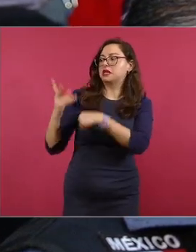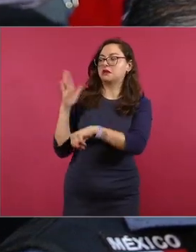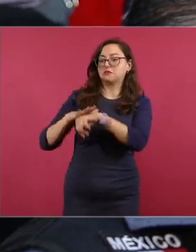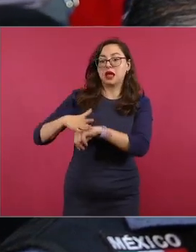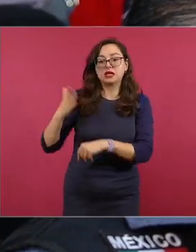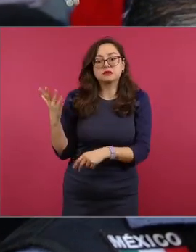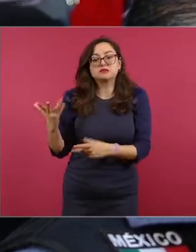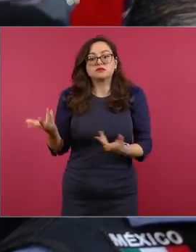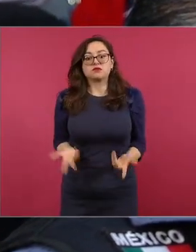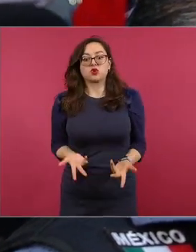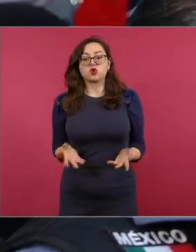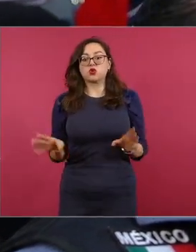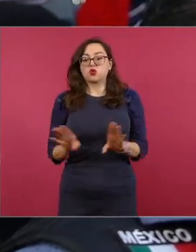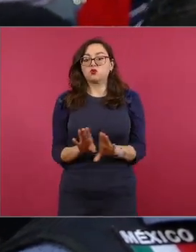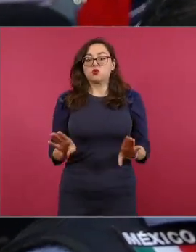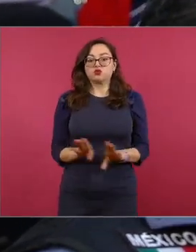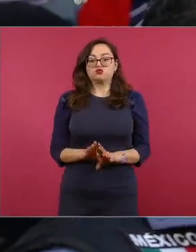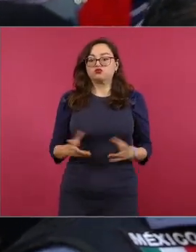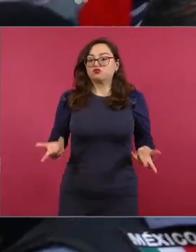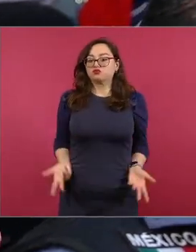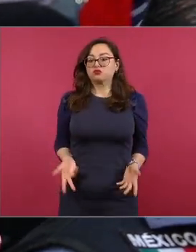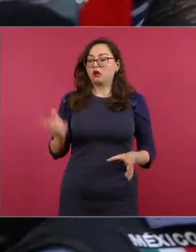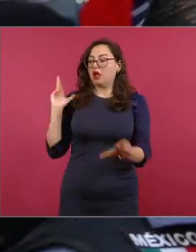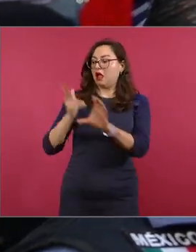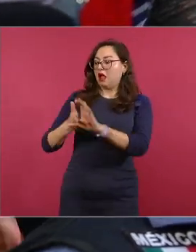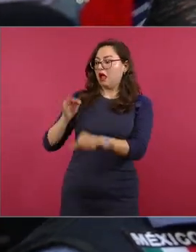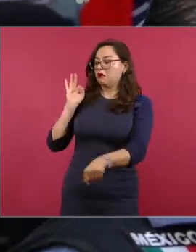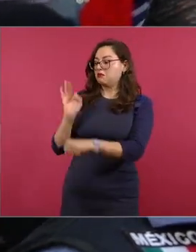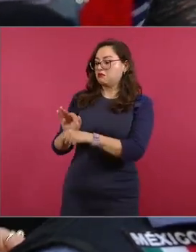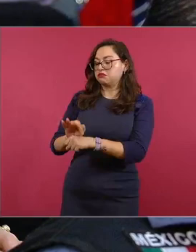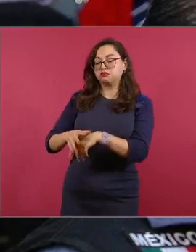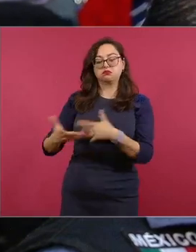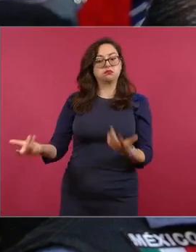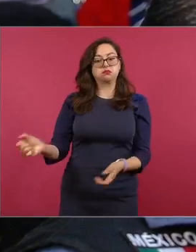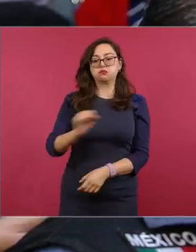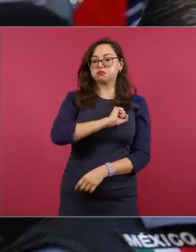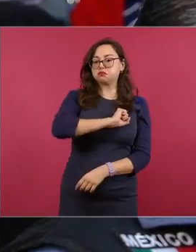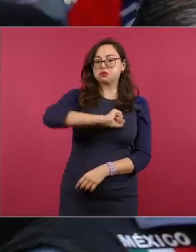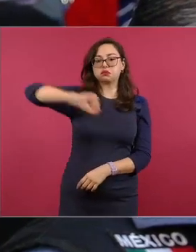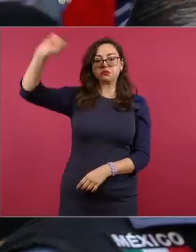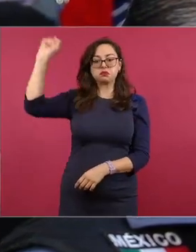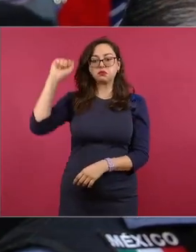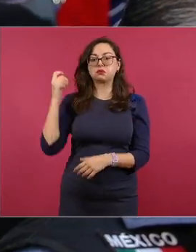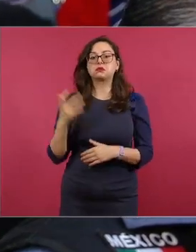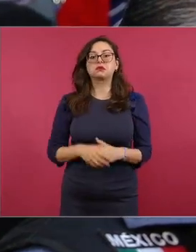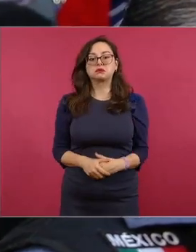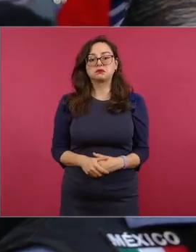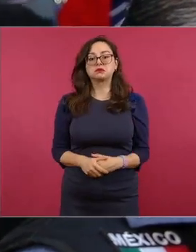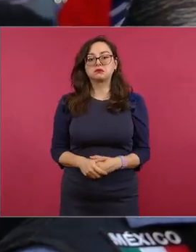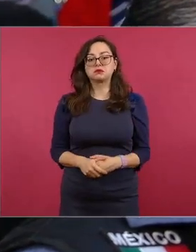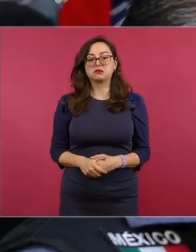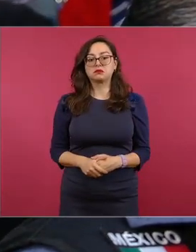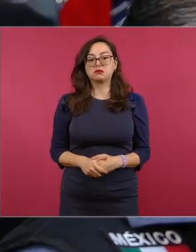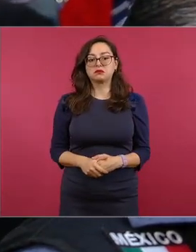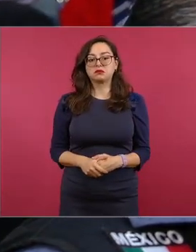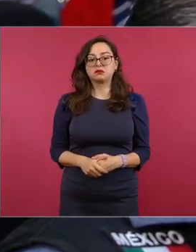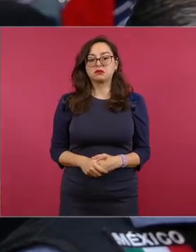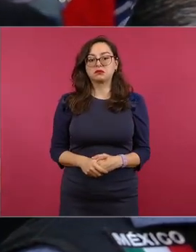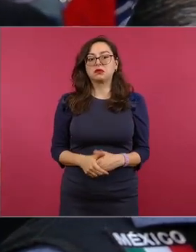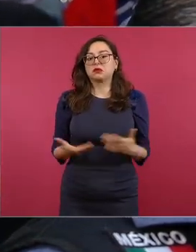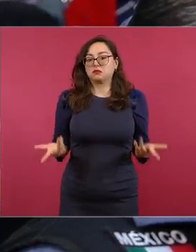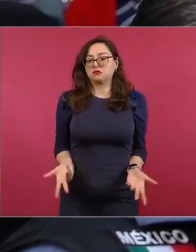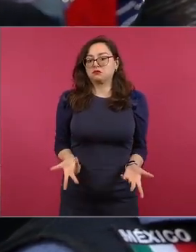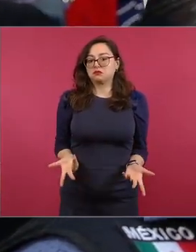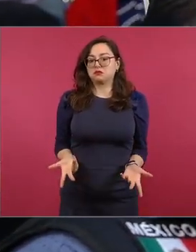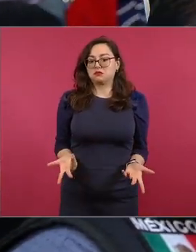se pueda dar cabida a las solicitudes de asilo, que han roto récords históricos en México, que se